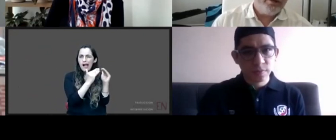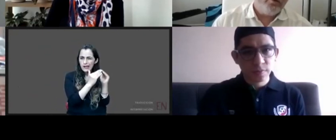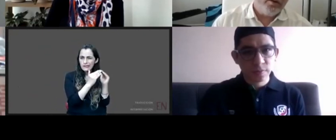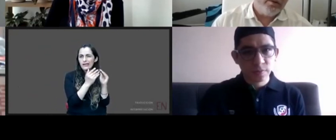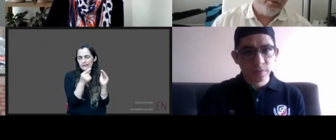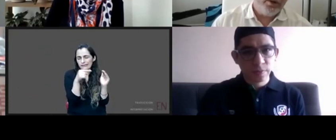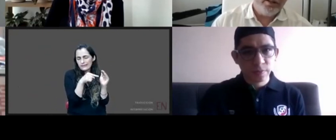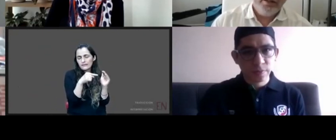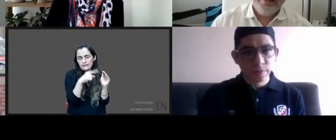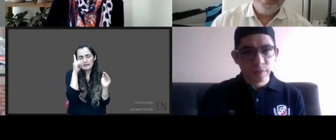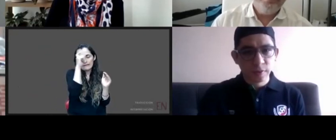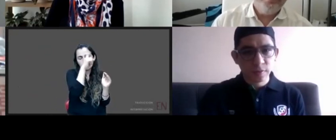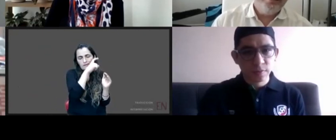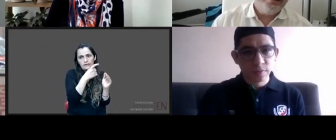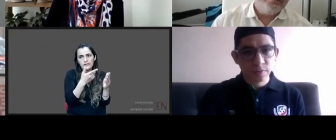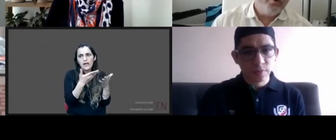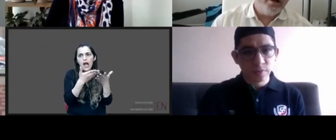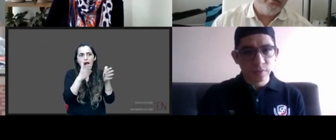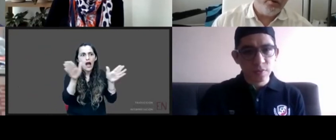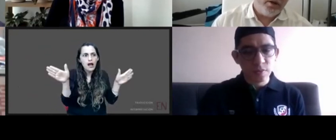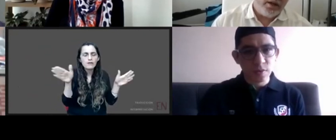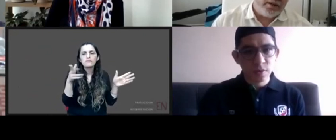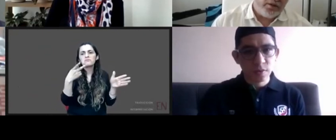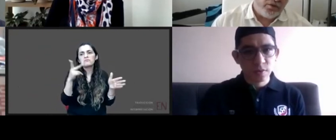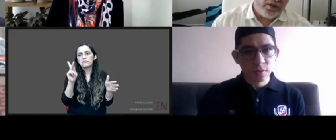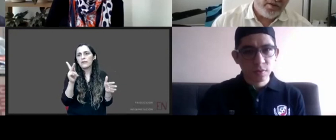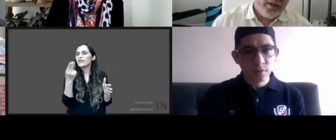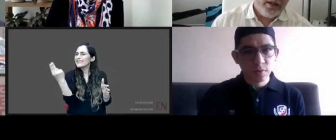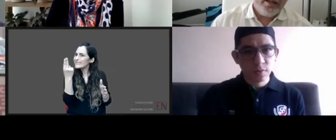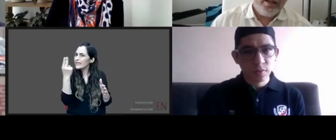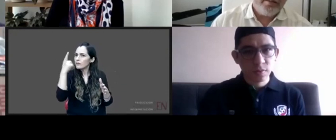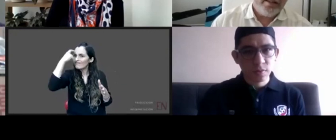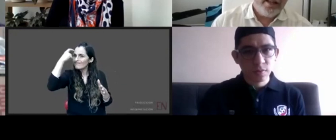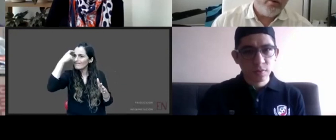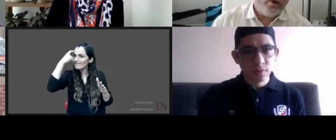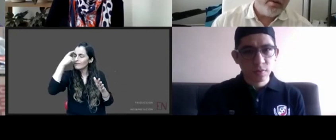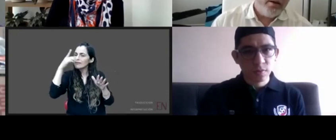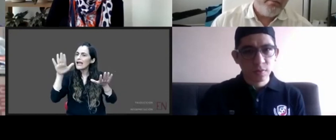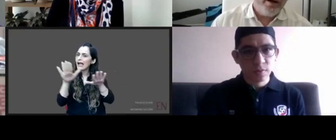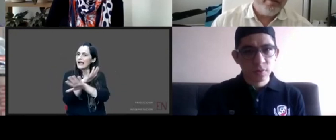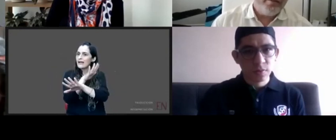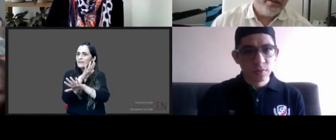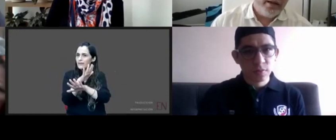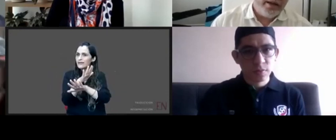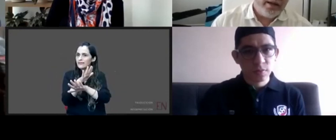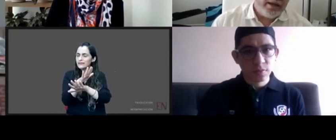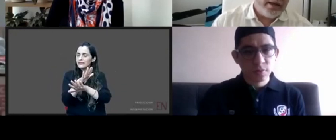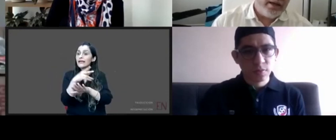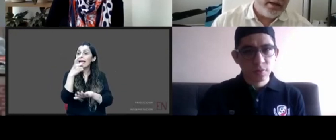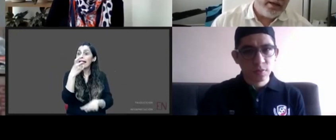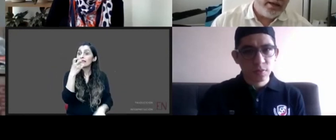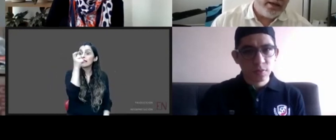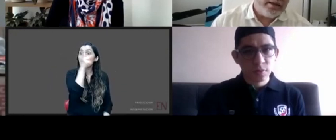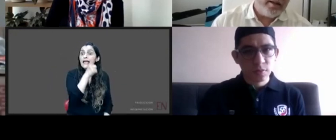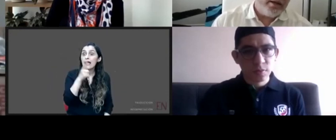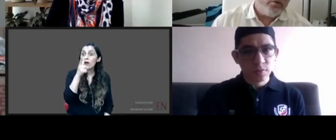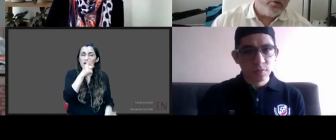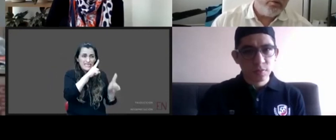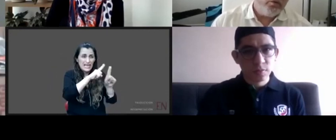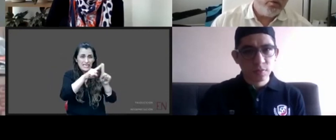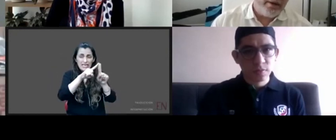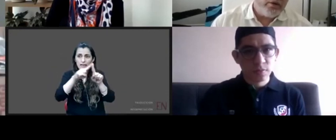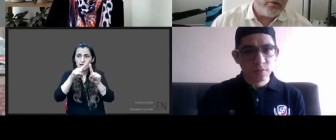las personas que puedan, incidan en un cambio de actitudes y estas lenguas pasen a